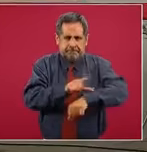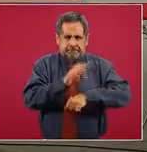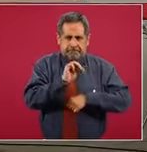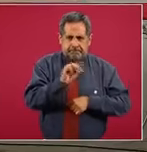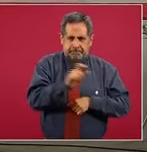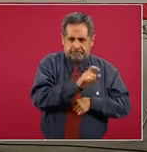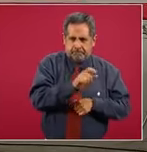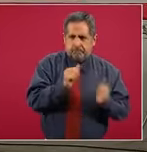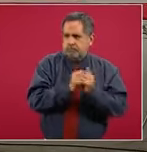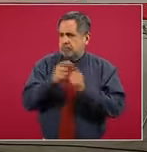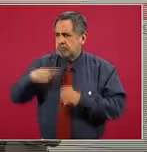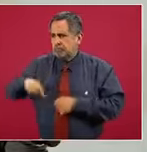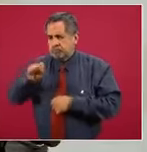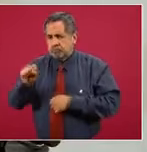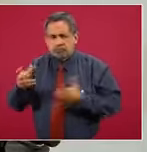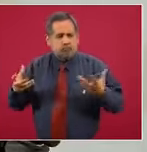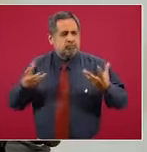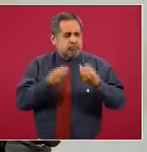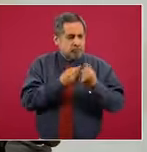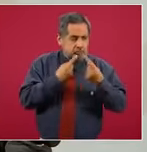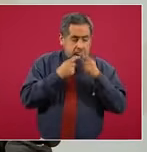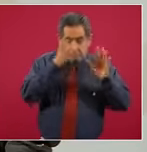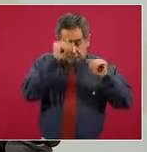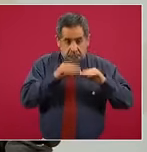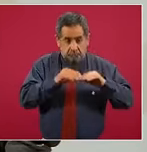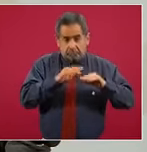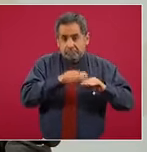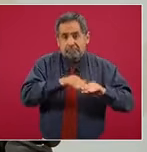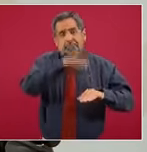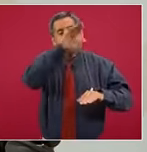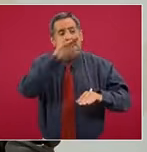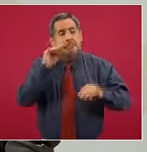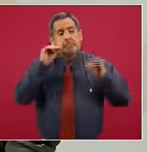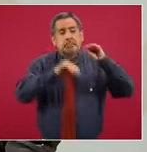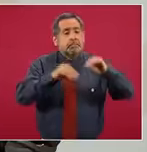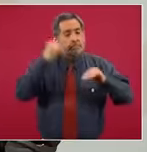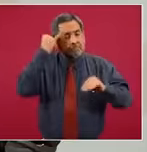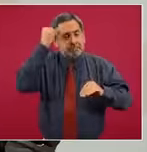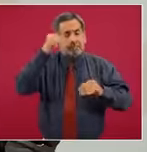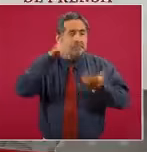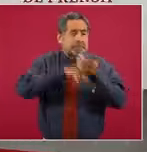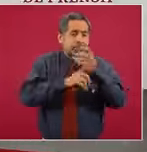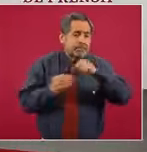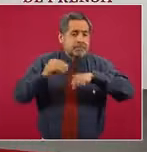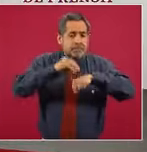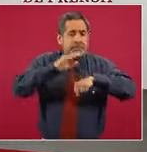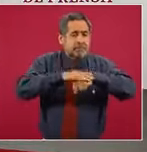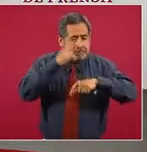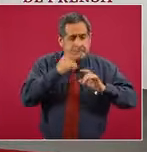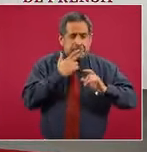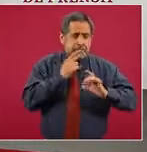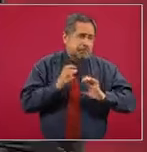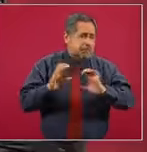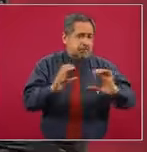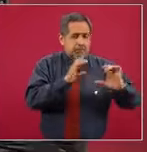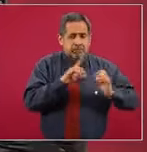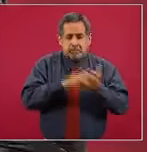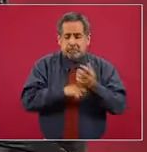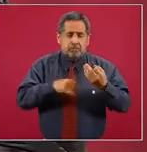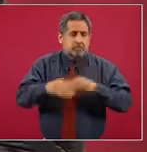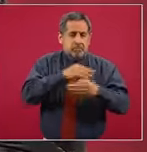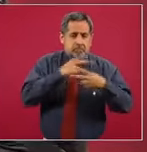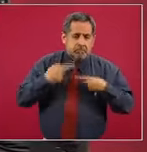De ahí para arriba, lo que quieran implementar de más para proteger más a la